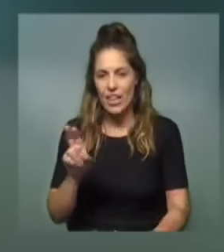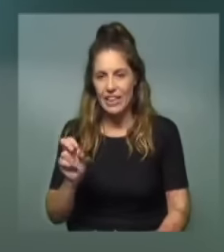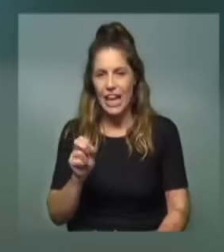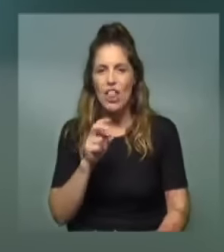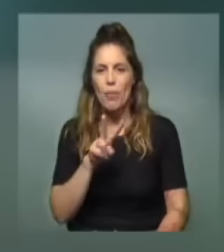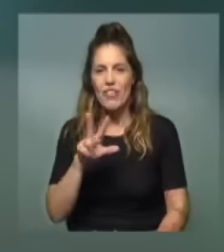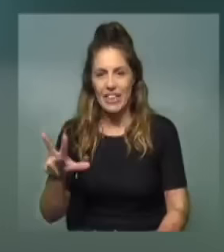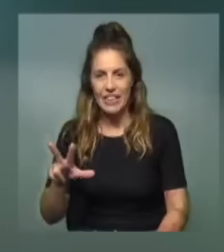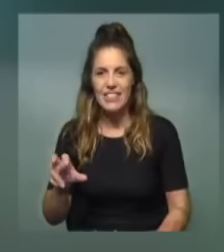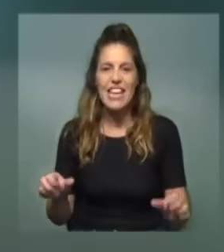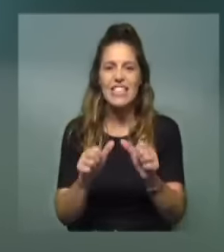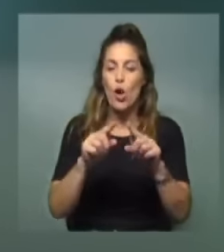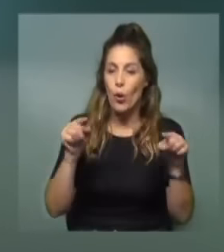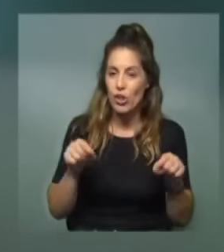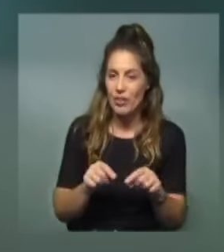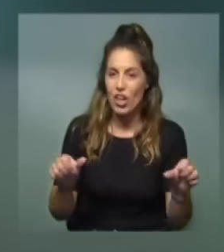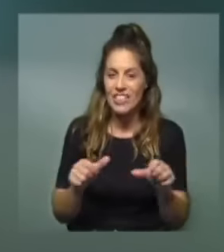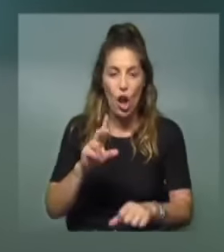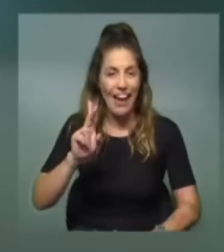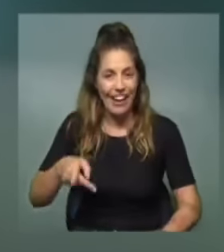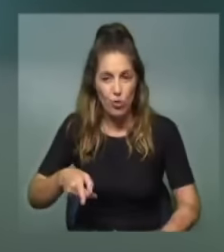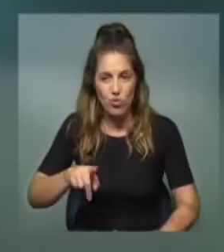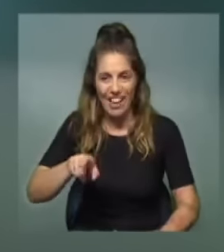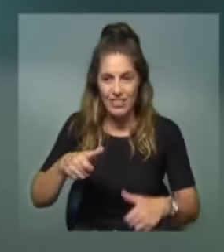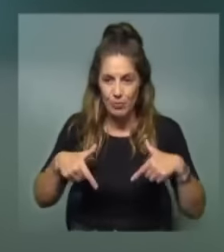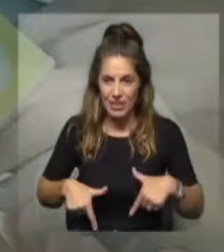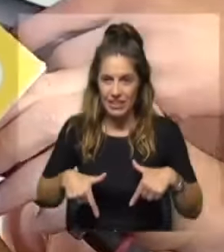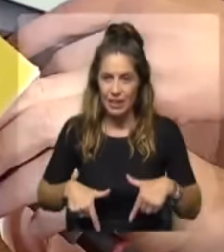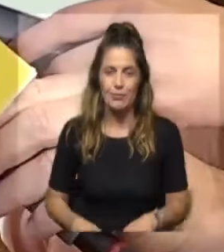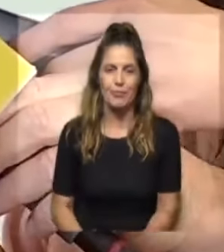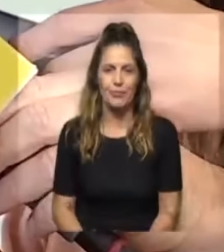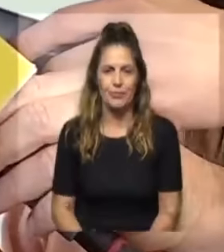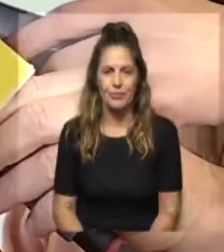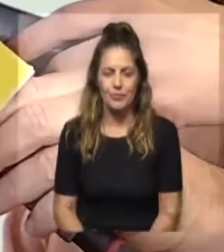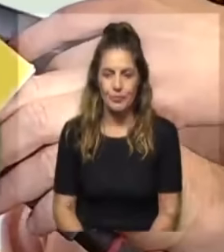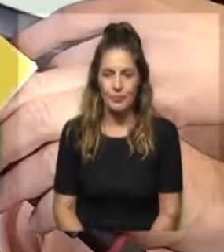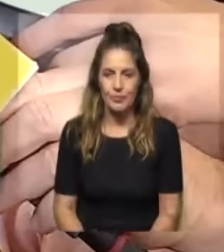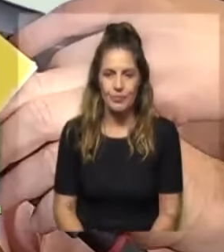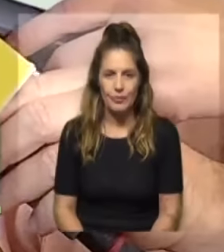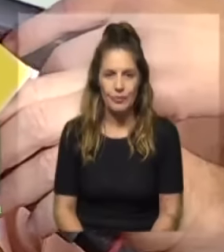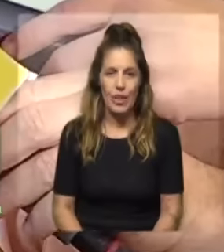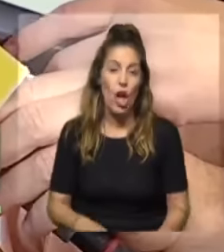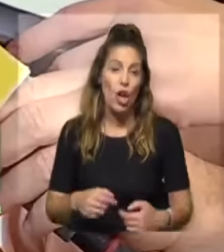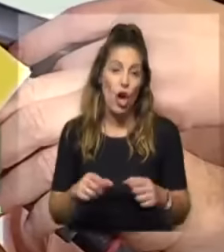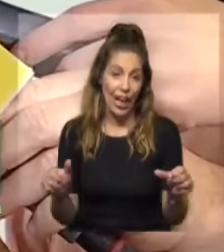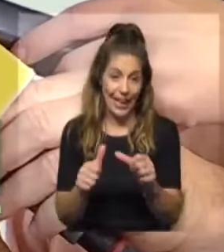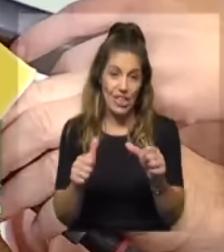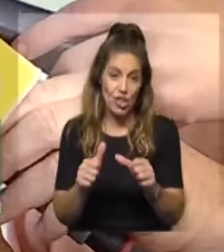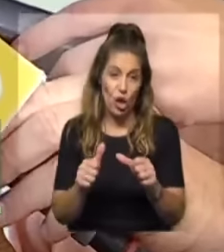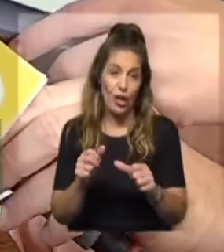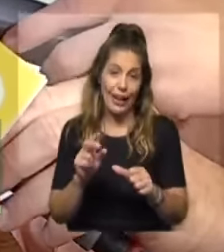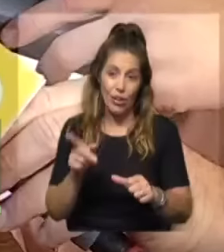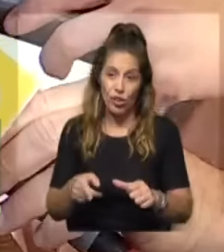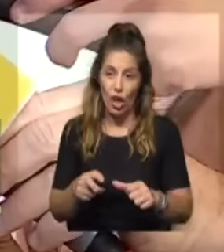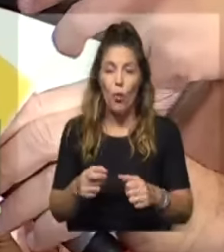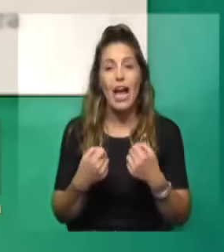motivaron los cuestionamientos que llevaron a la renuncia de la exministra la que desencadenó los señalamientos contra la exministra